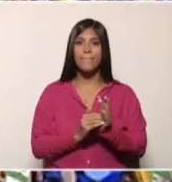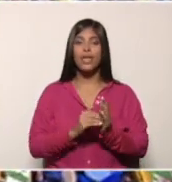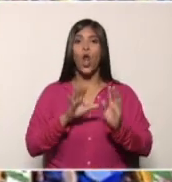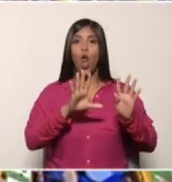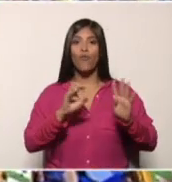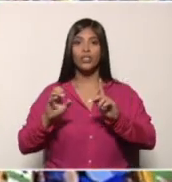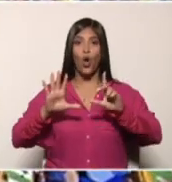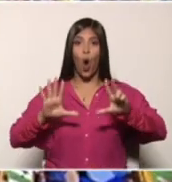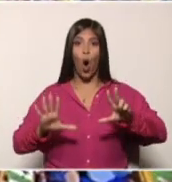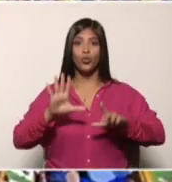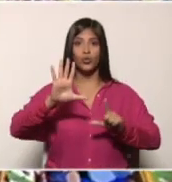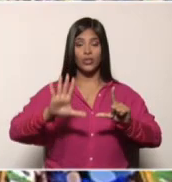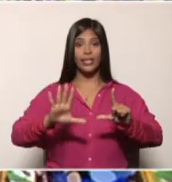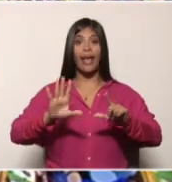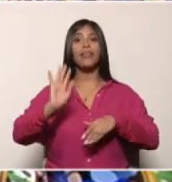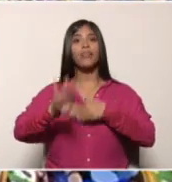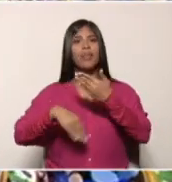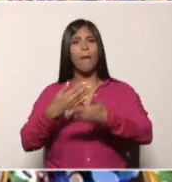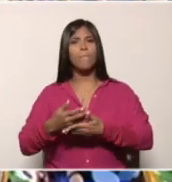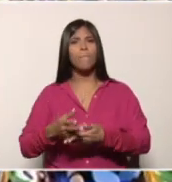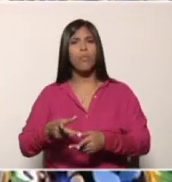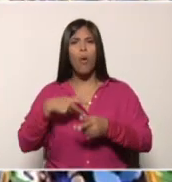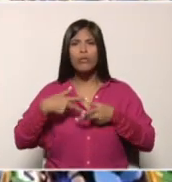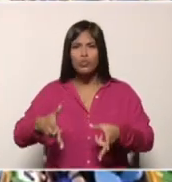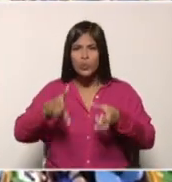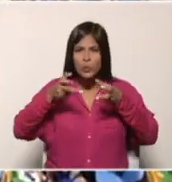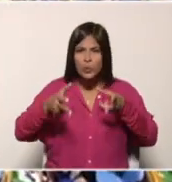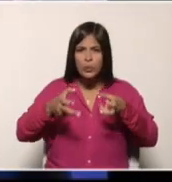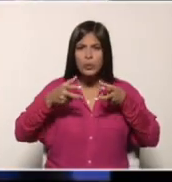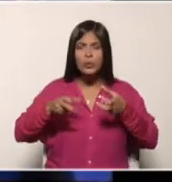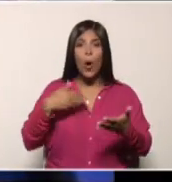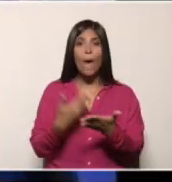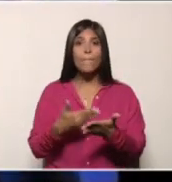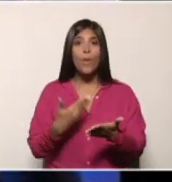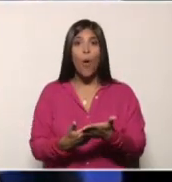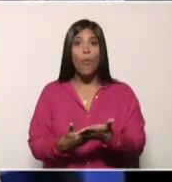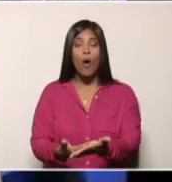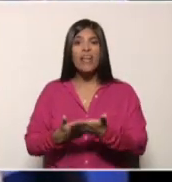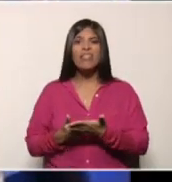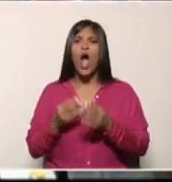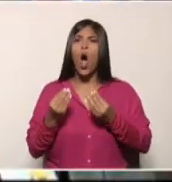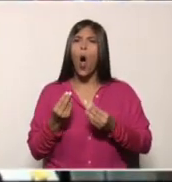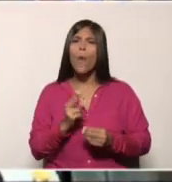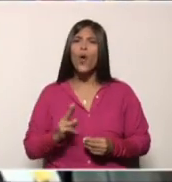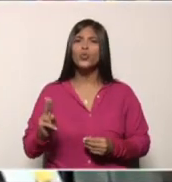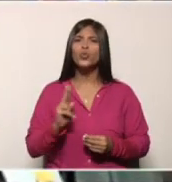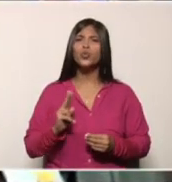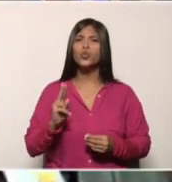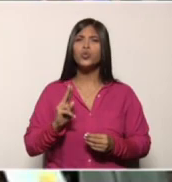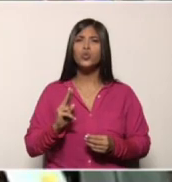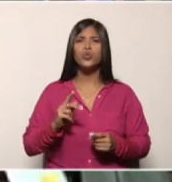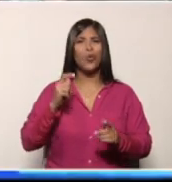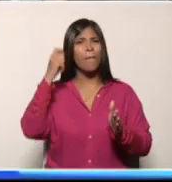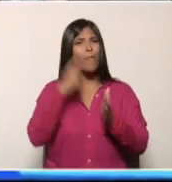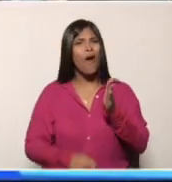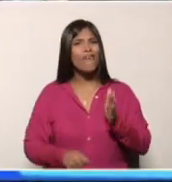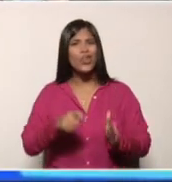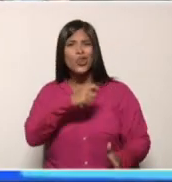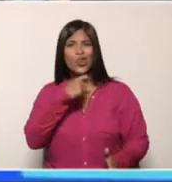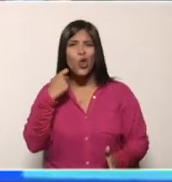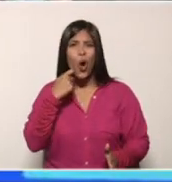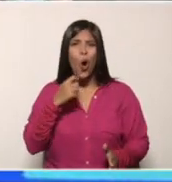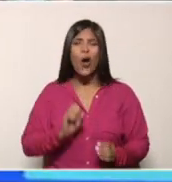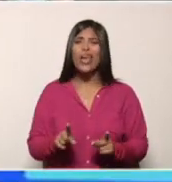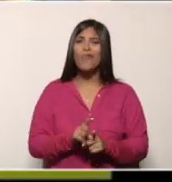1987, luego de escuchar la propuesta proveniente de la Conferencia Internacional sobre el Uso Indebido y el Tráfico Ilícito de Drogas que